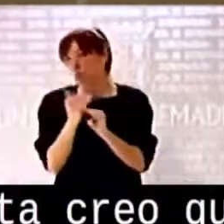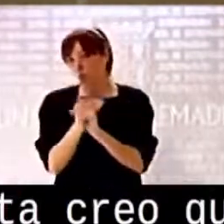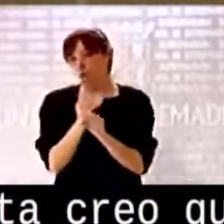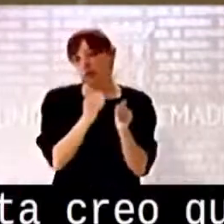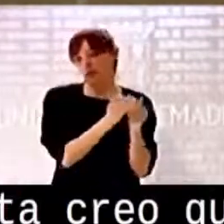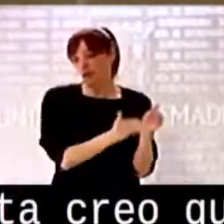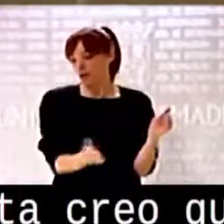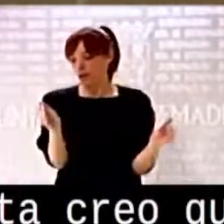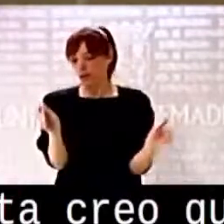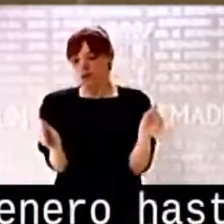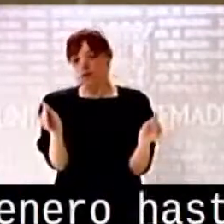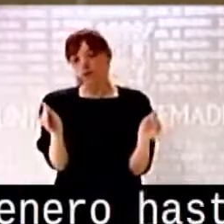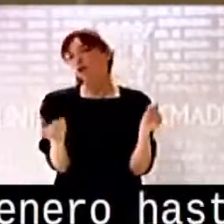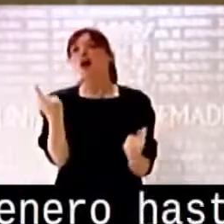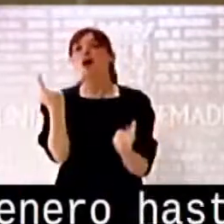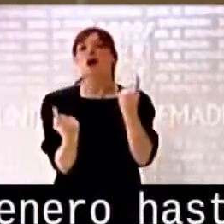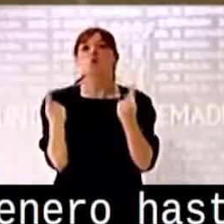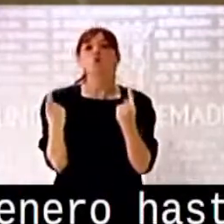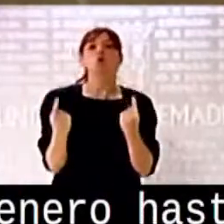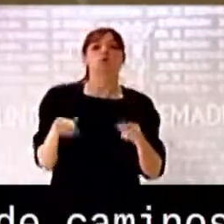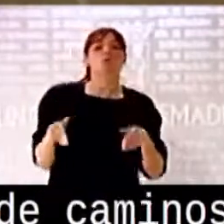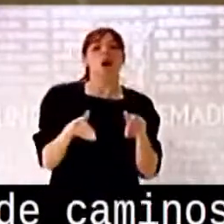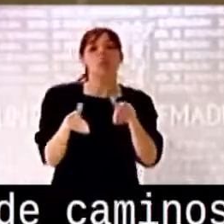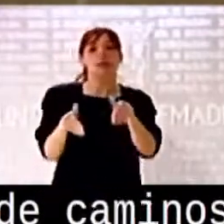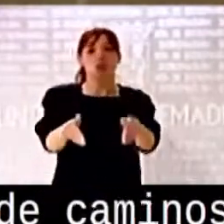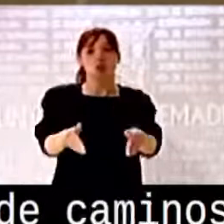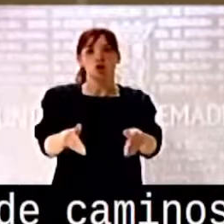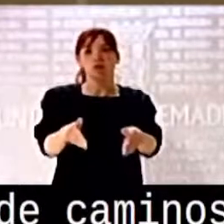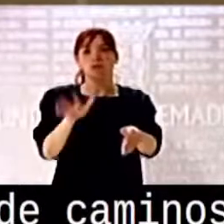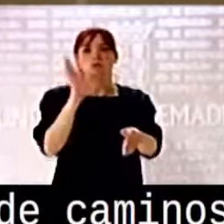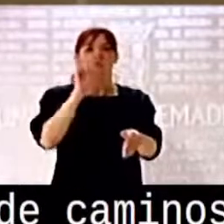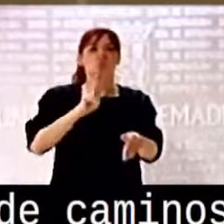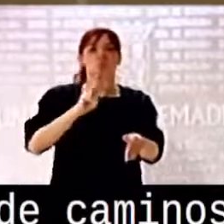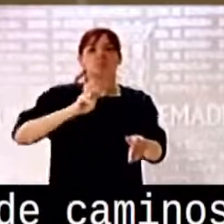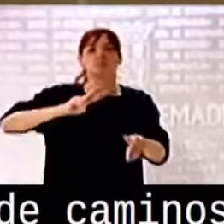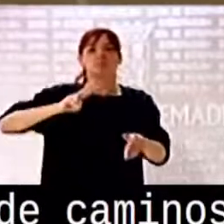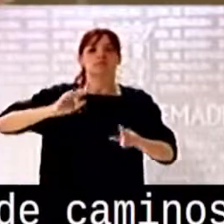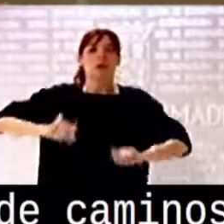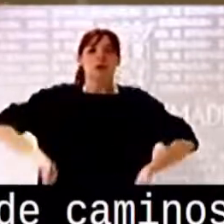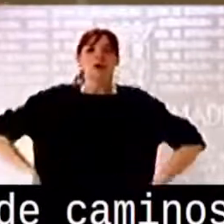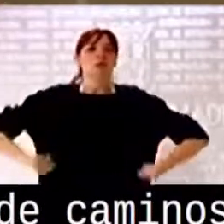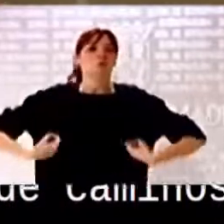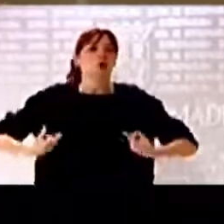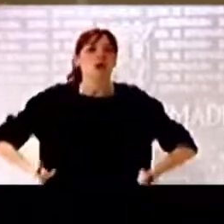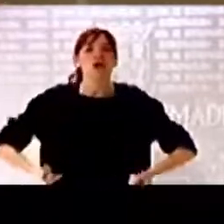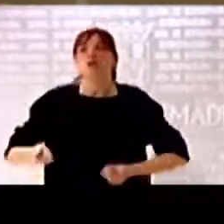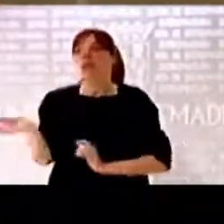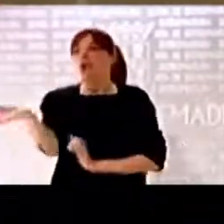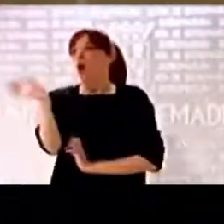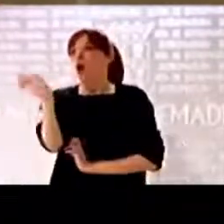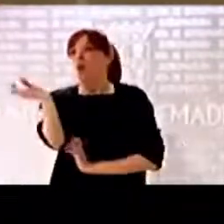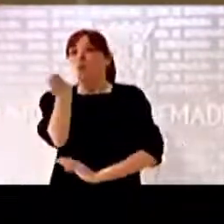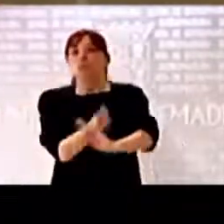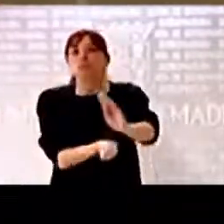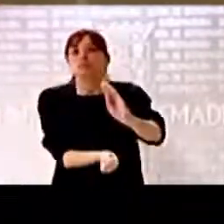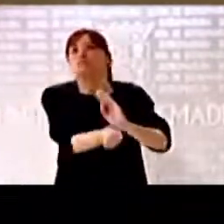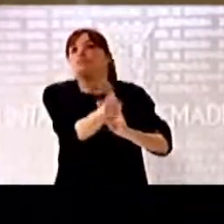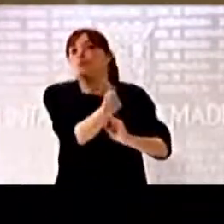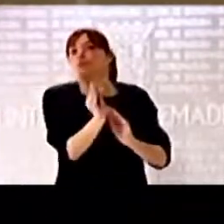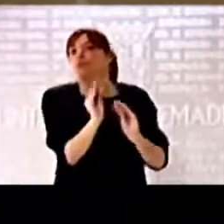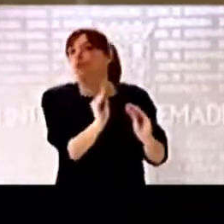octubre hay una serie de caminos que por cuestiones biológicas y de reproducción de los